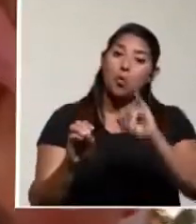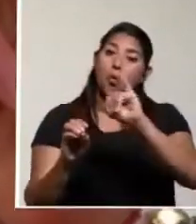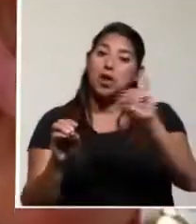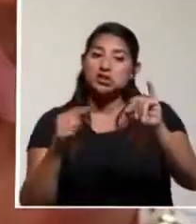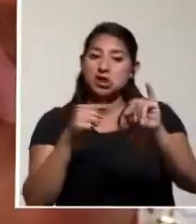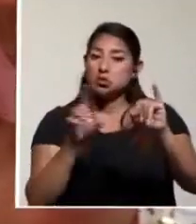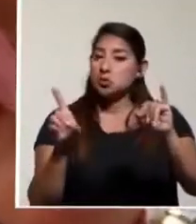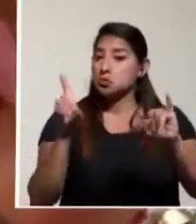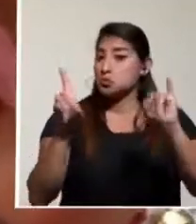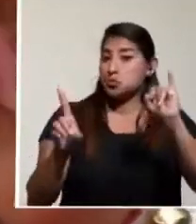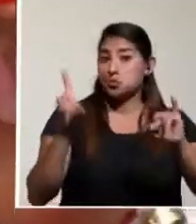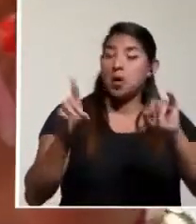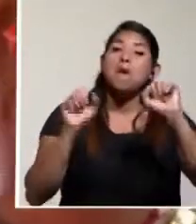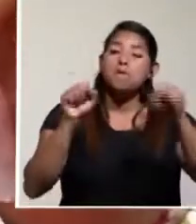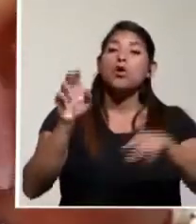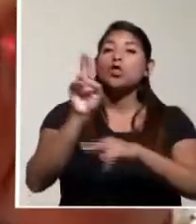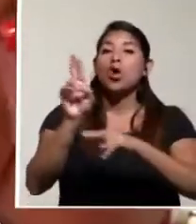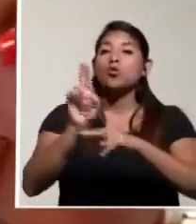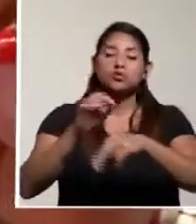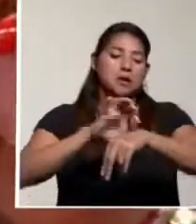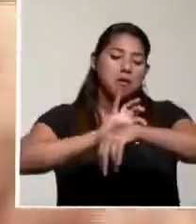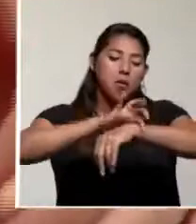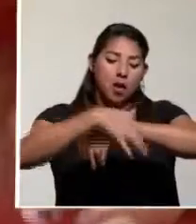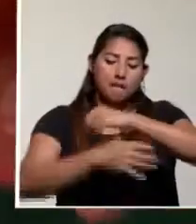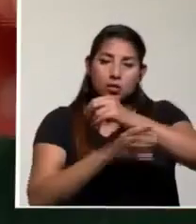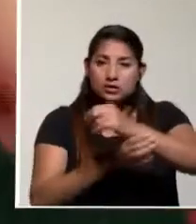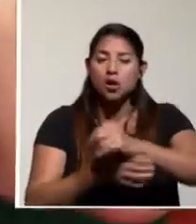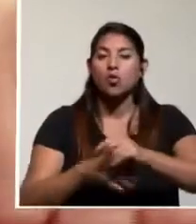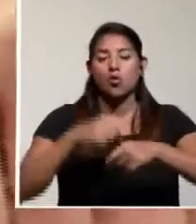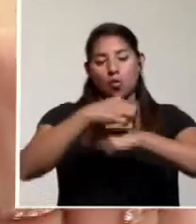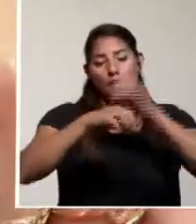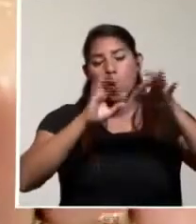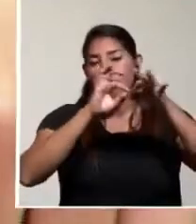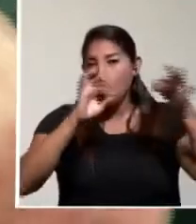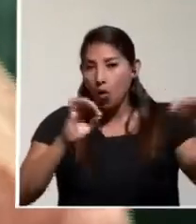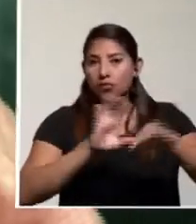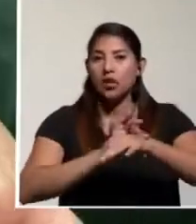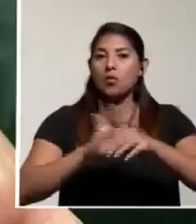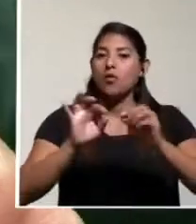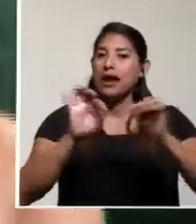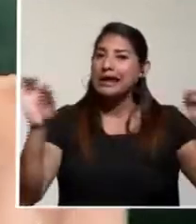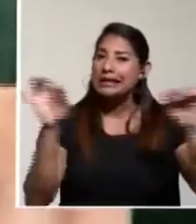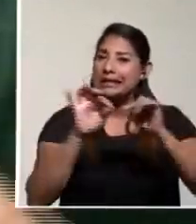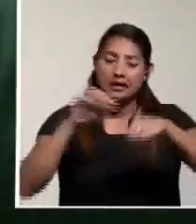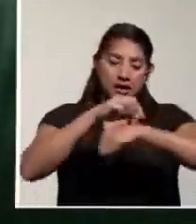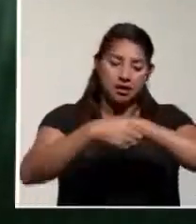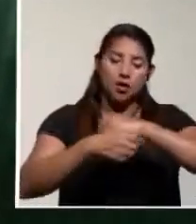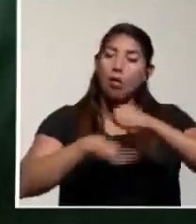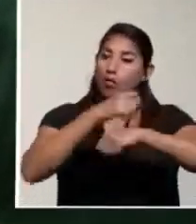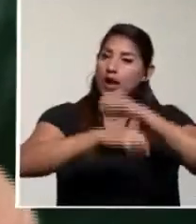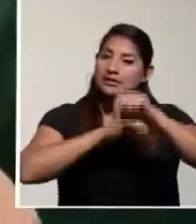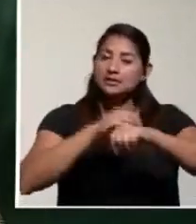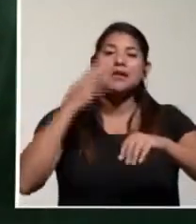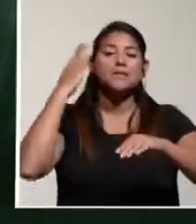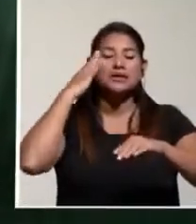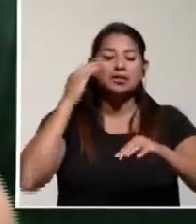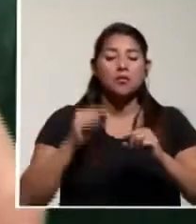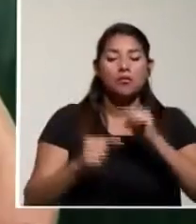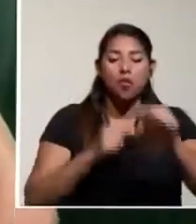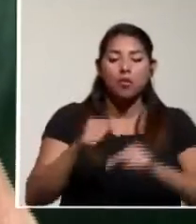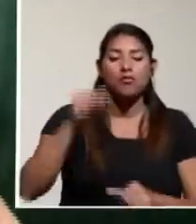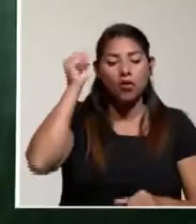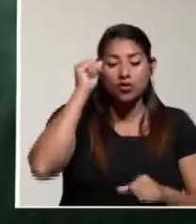izquierdo, pueden utilizar una pulsera, un cordón, una liga, una cinta, para así poquito a poco